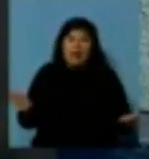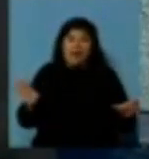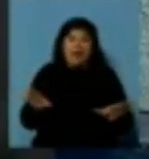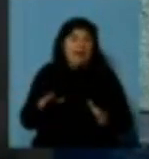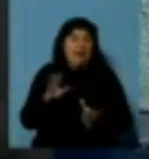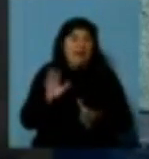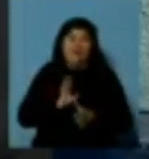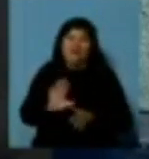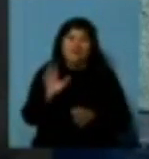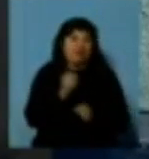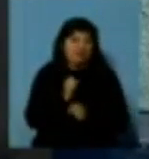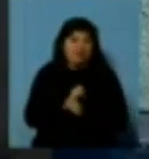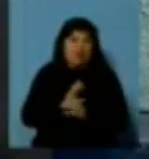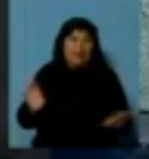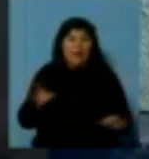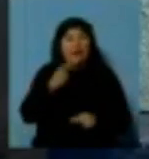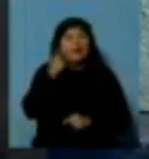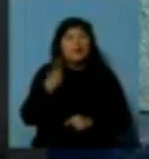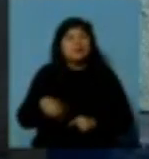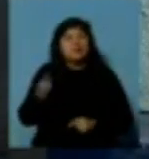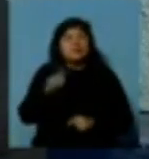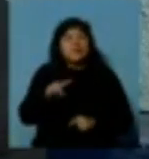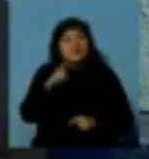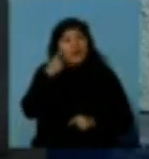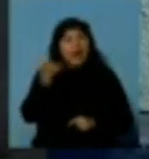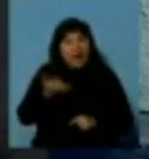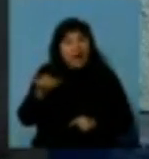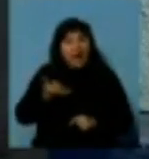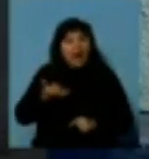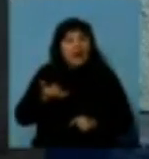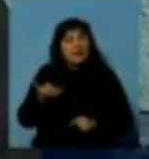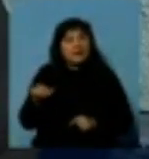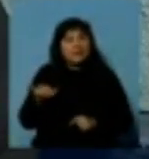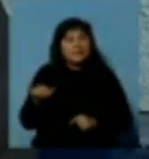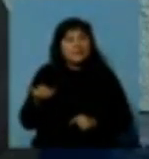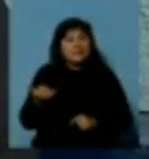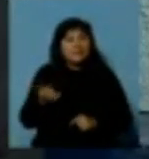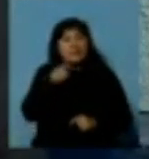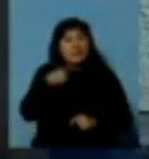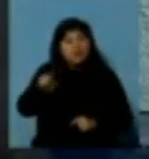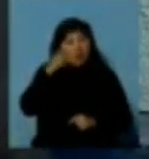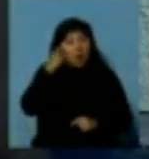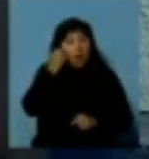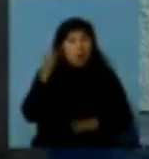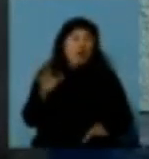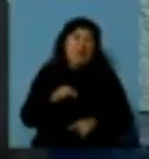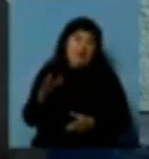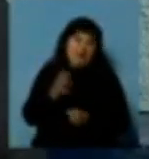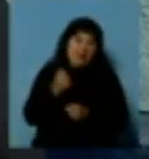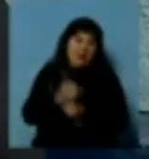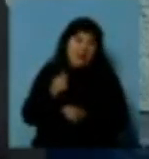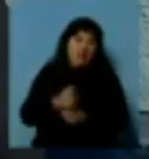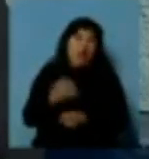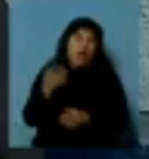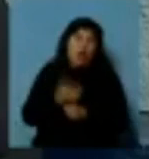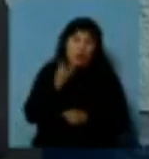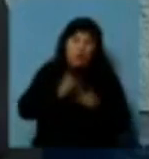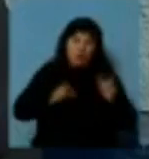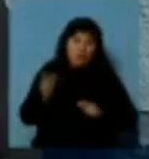camino. En el momento que tenemos ahora, como yo siempre le digo, que aquí se olvida que el transporte público de pasajeros es el que